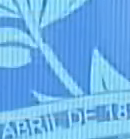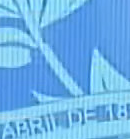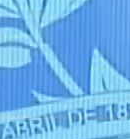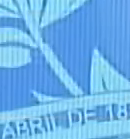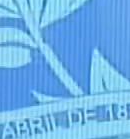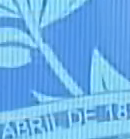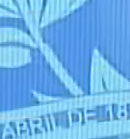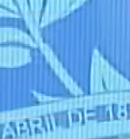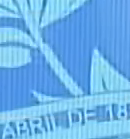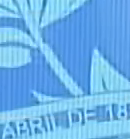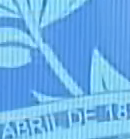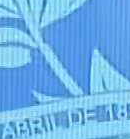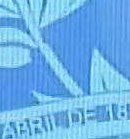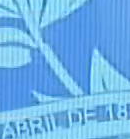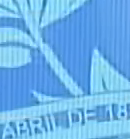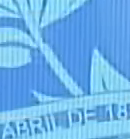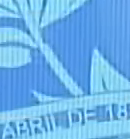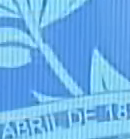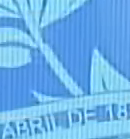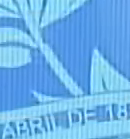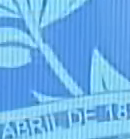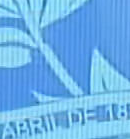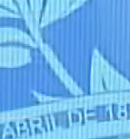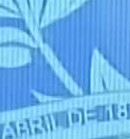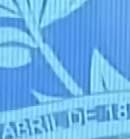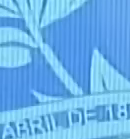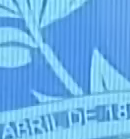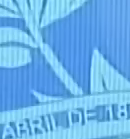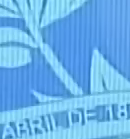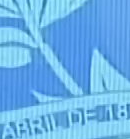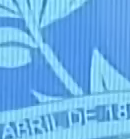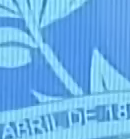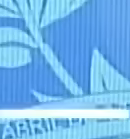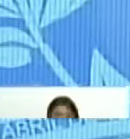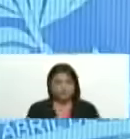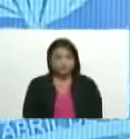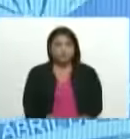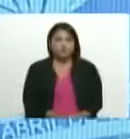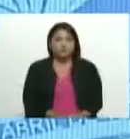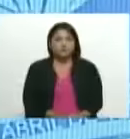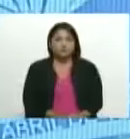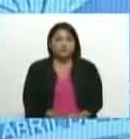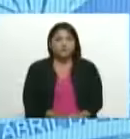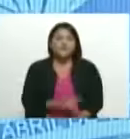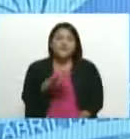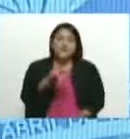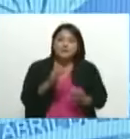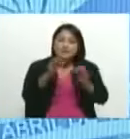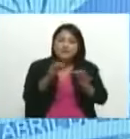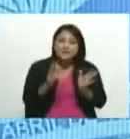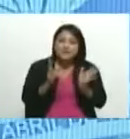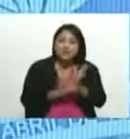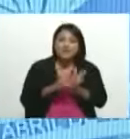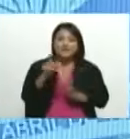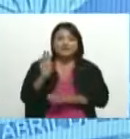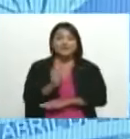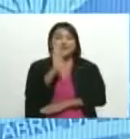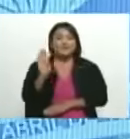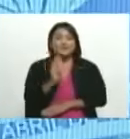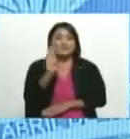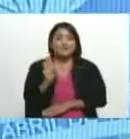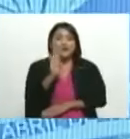Nosotros vamos a solicitar de inmediato que la Comisión de Verificación de los Acuerdos de Barbados se